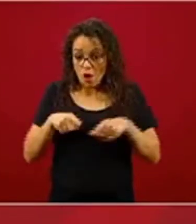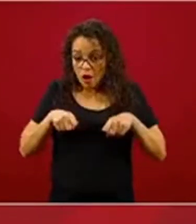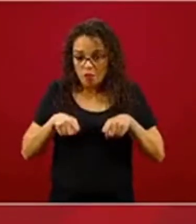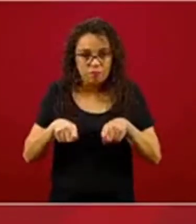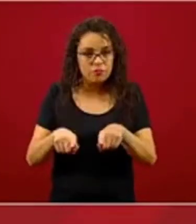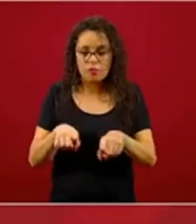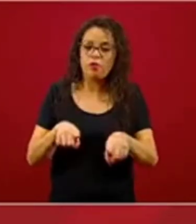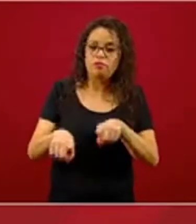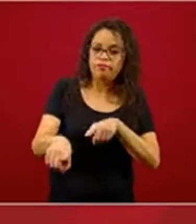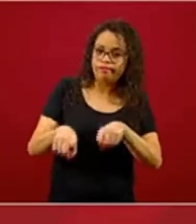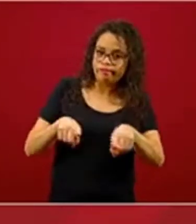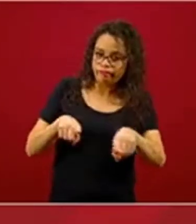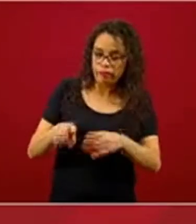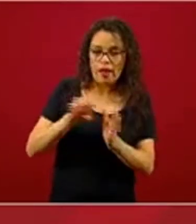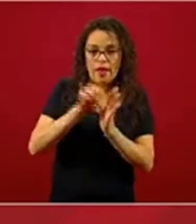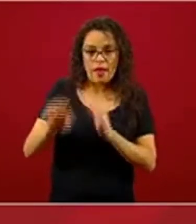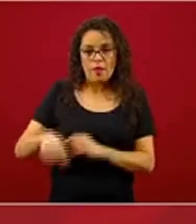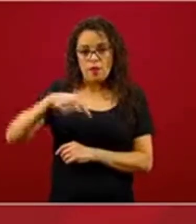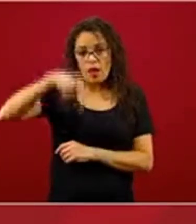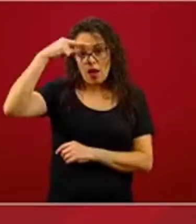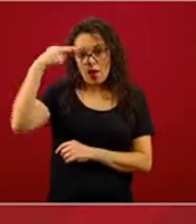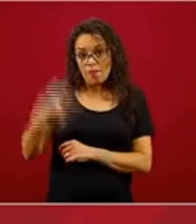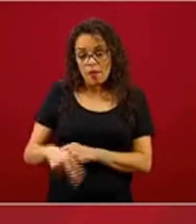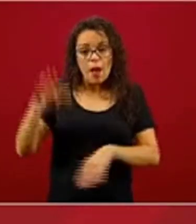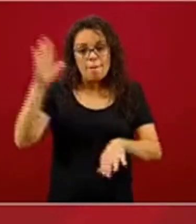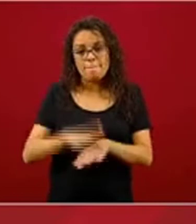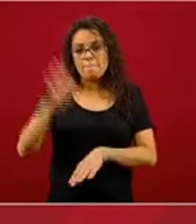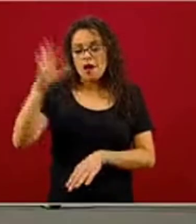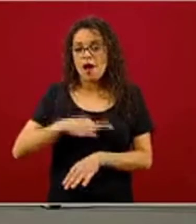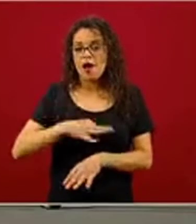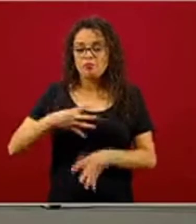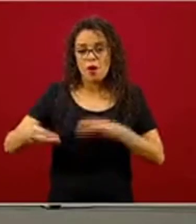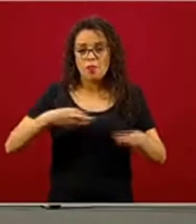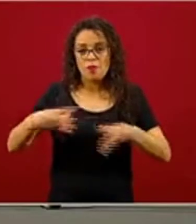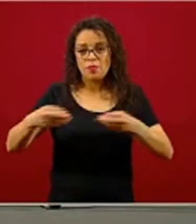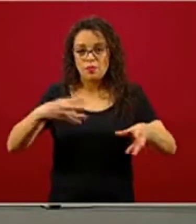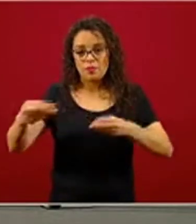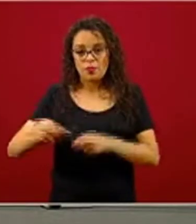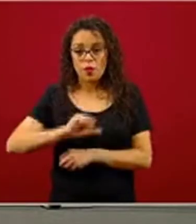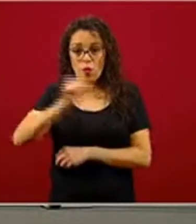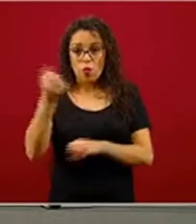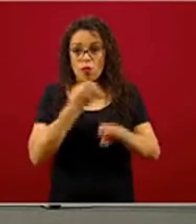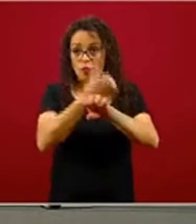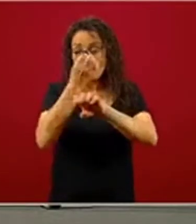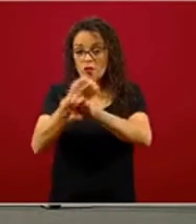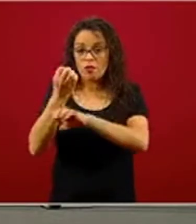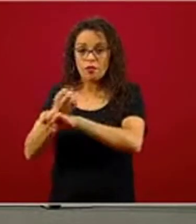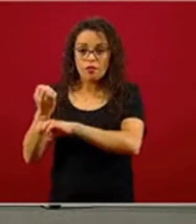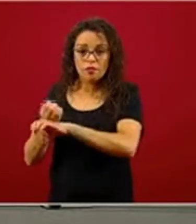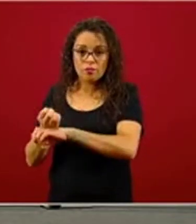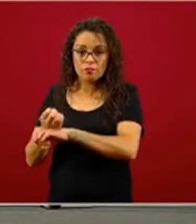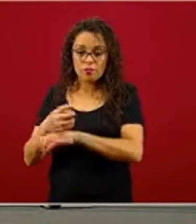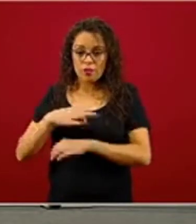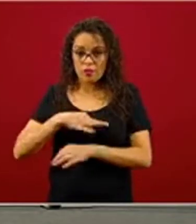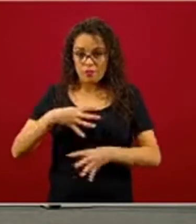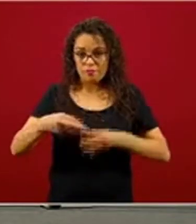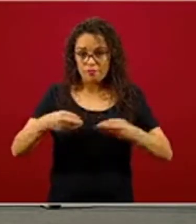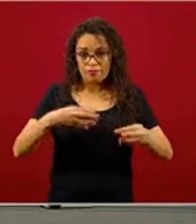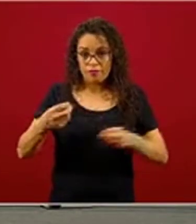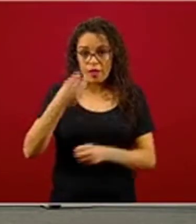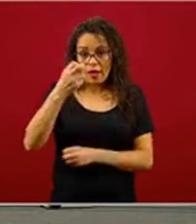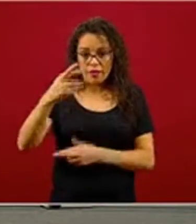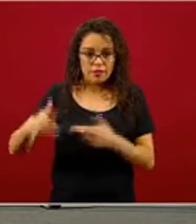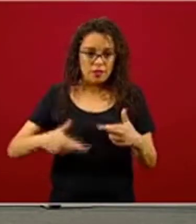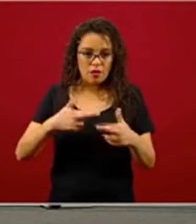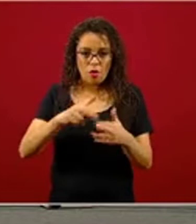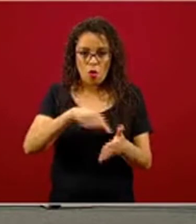México tenemos una epidemia más activa, mientras que en el resto de las entidades federativas la epidemia de esta región apenas